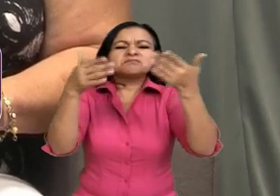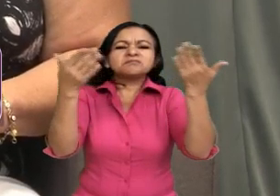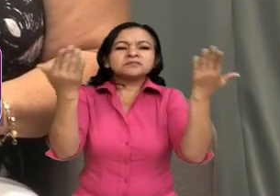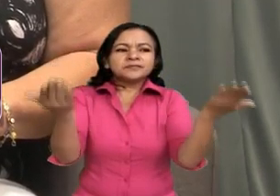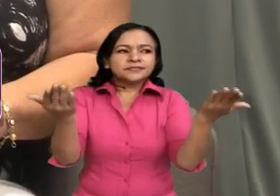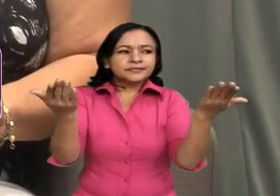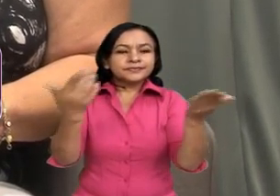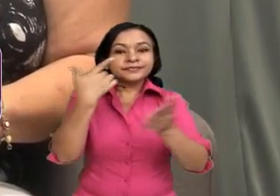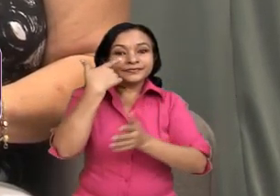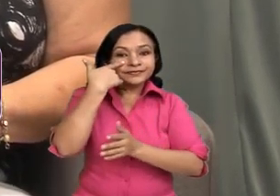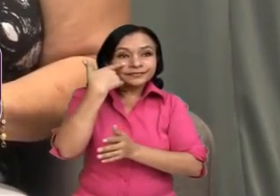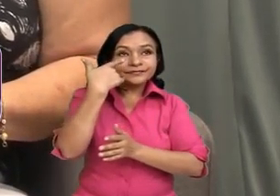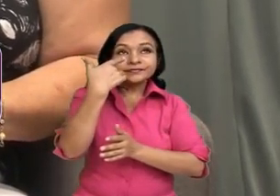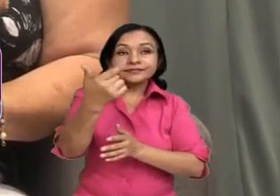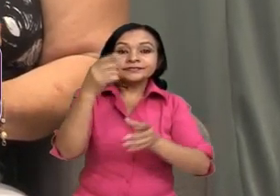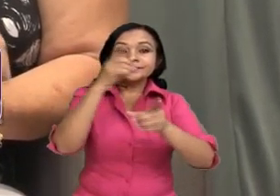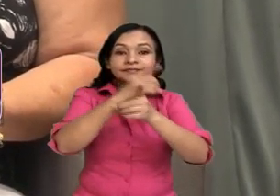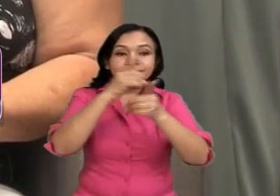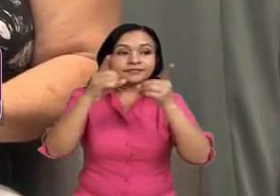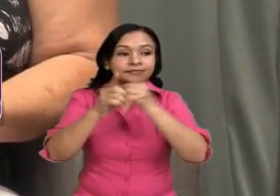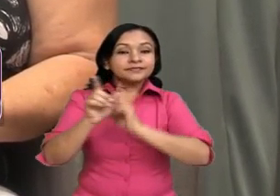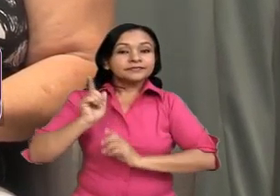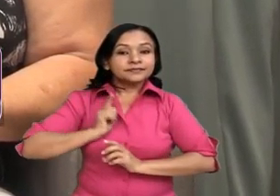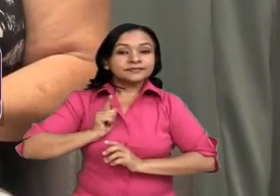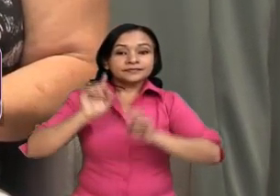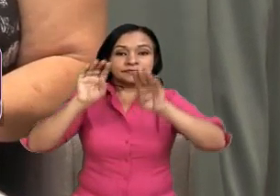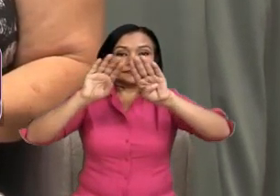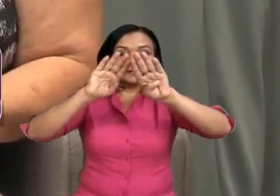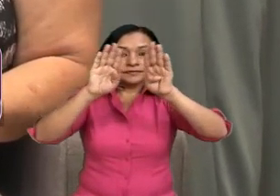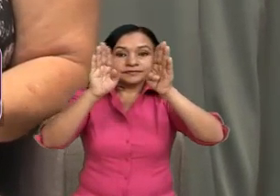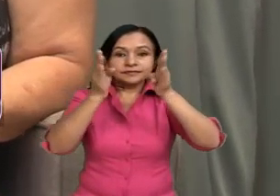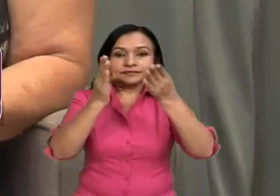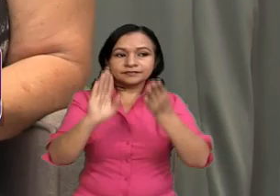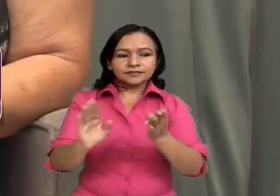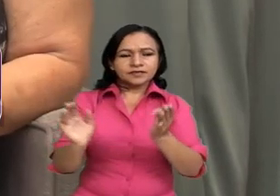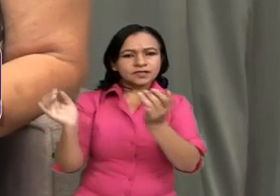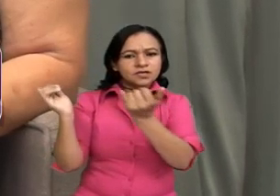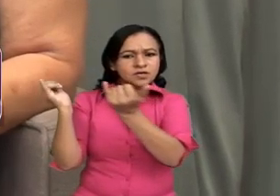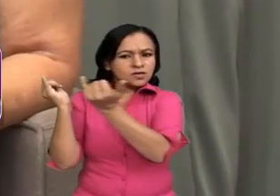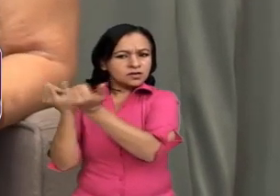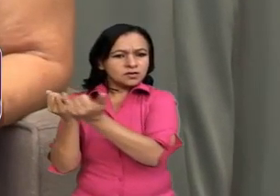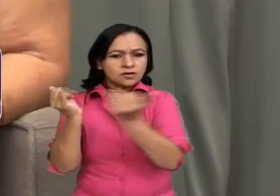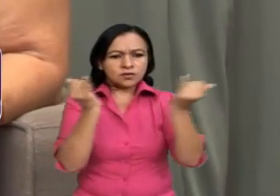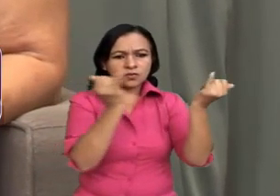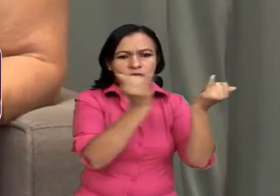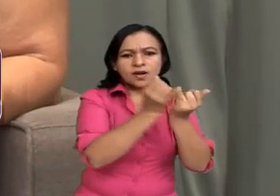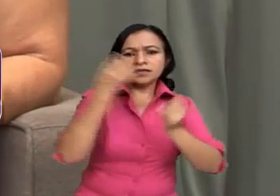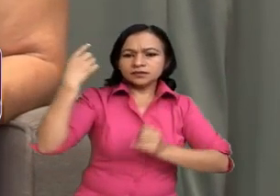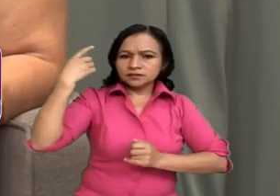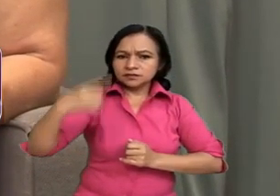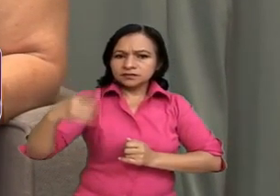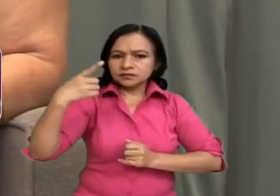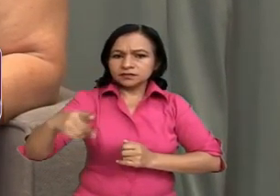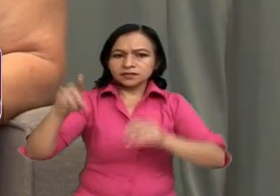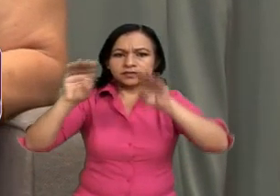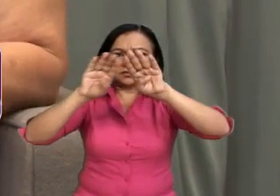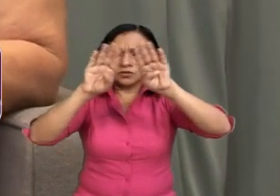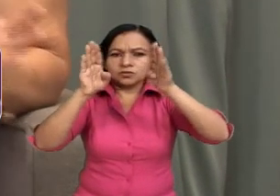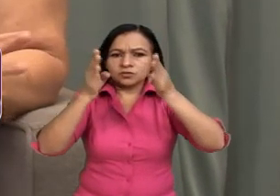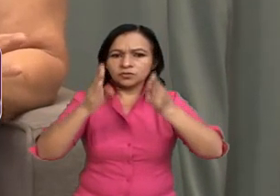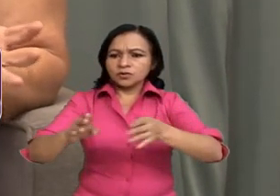del reconocimiento que debemos de tener las mujeres, la igualdad de derechos que debemos de tener. Entre hombres y mujeres